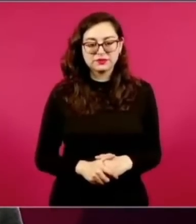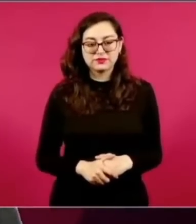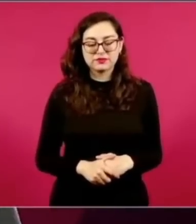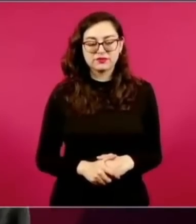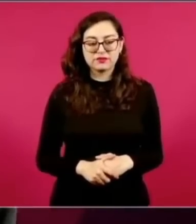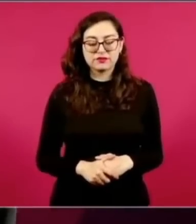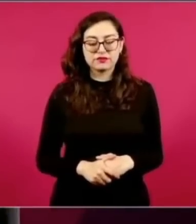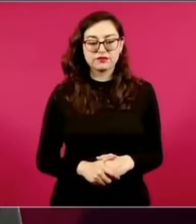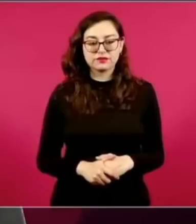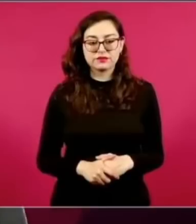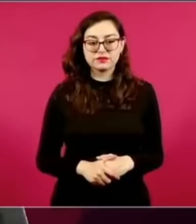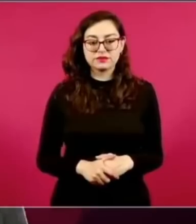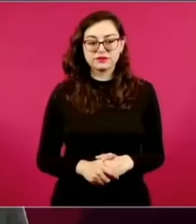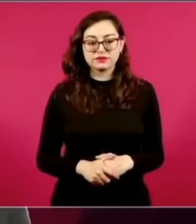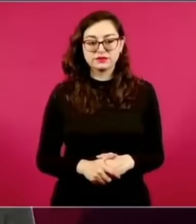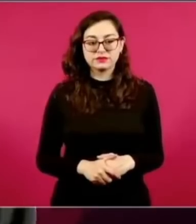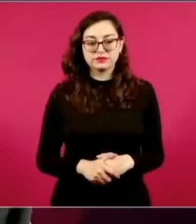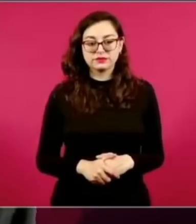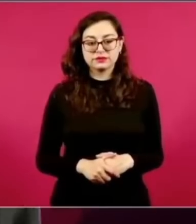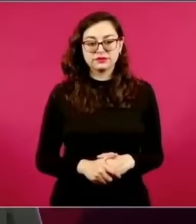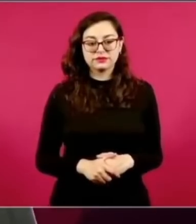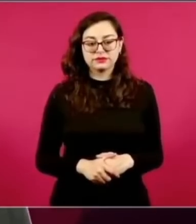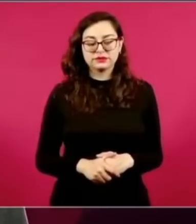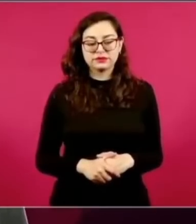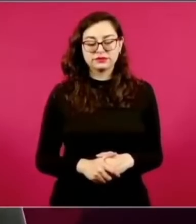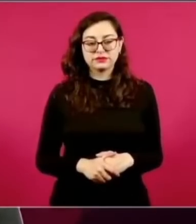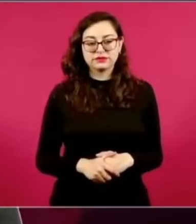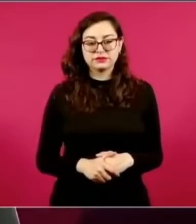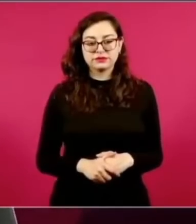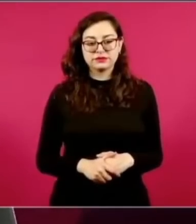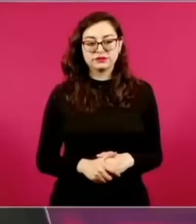Y también durante